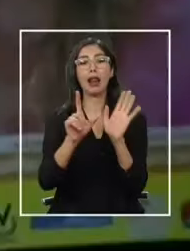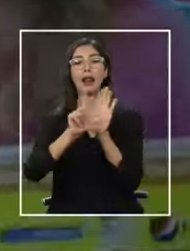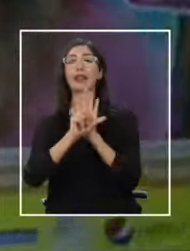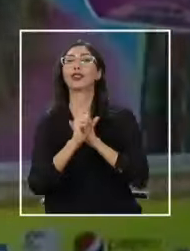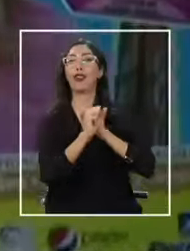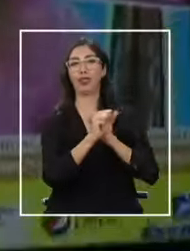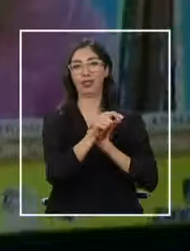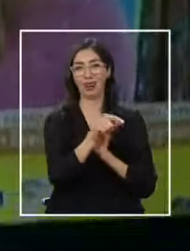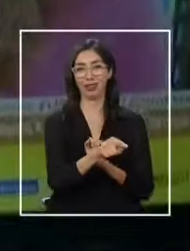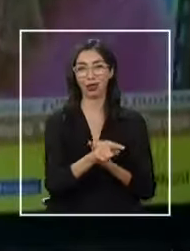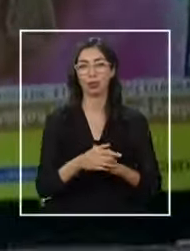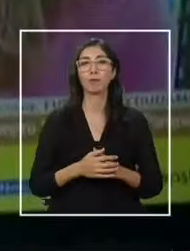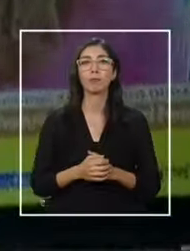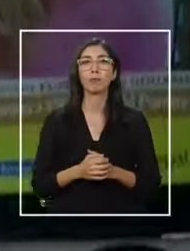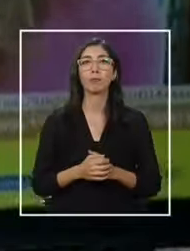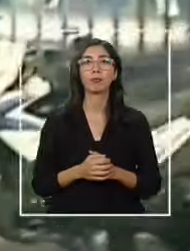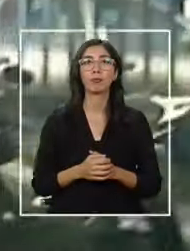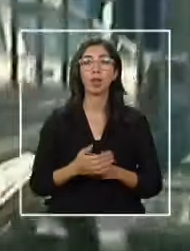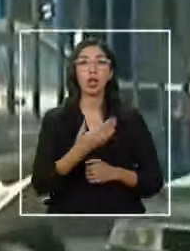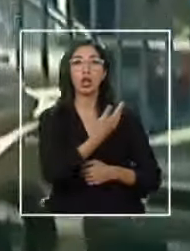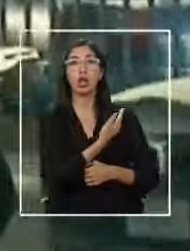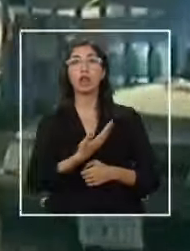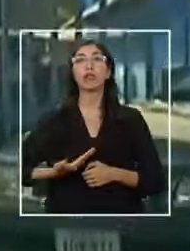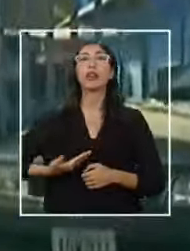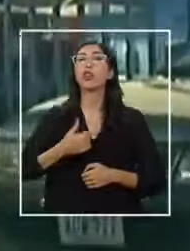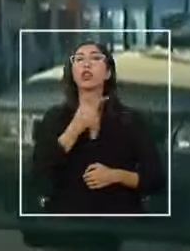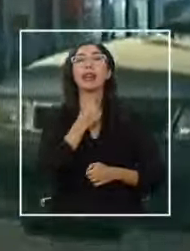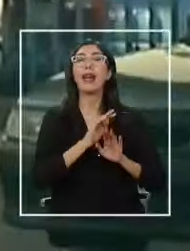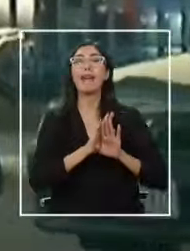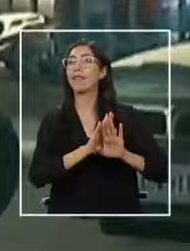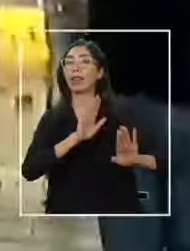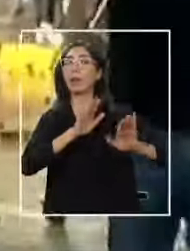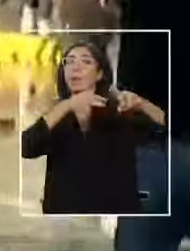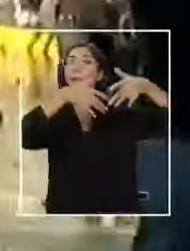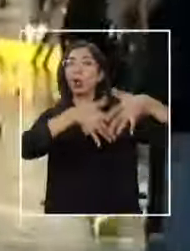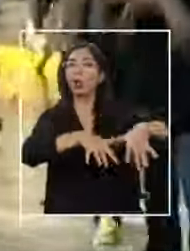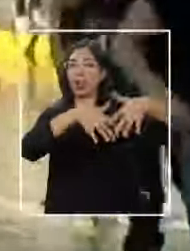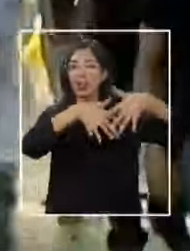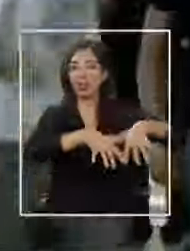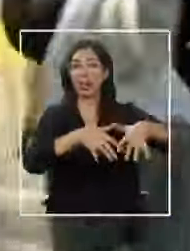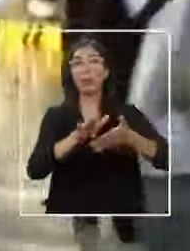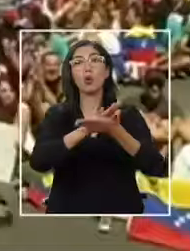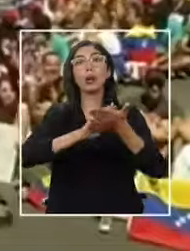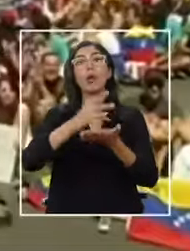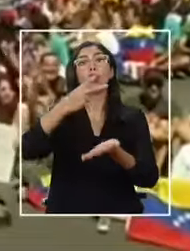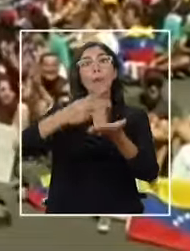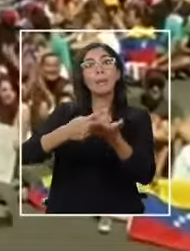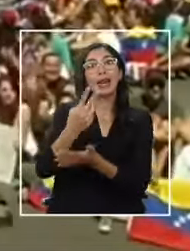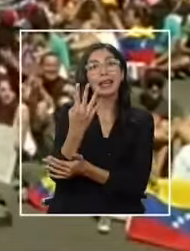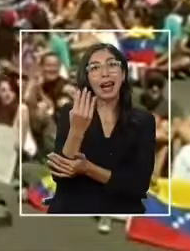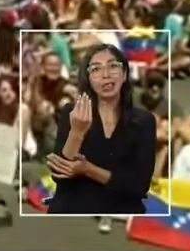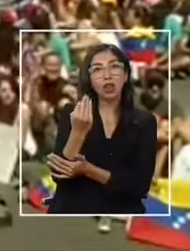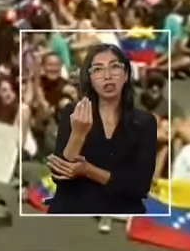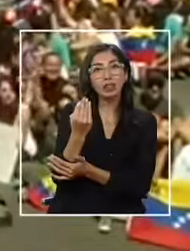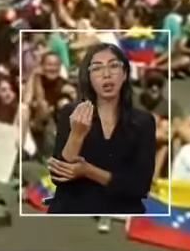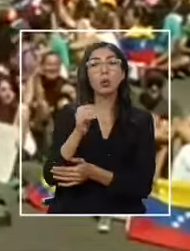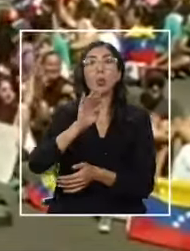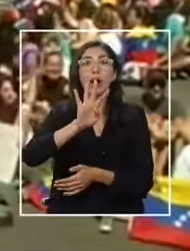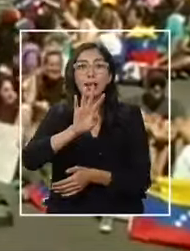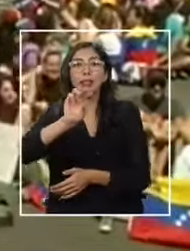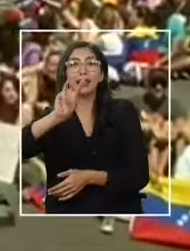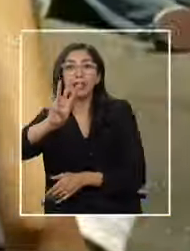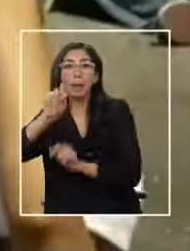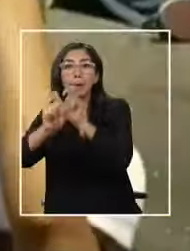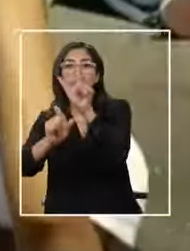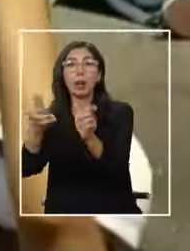política. La legislación busca evitar protestas como la salida de 2014, donde hubo 43 muertos